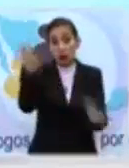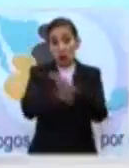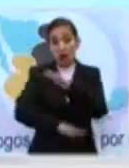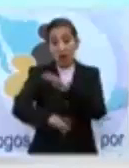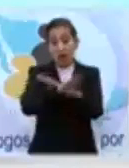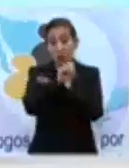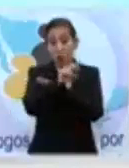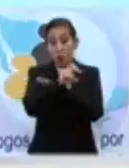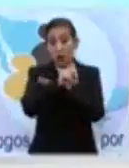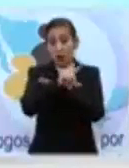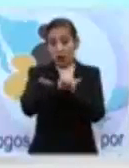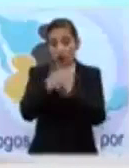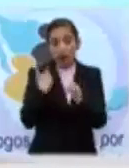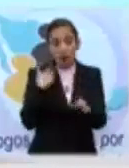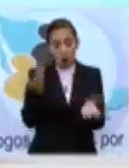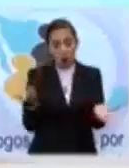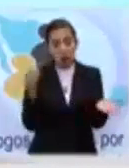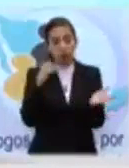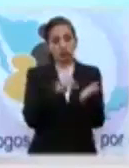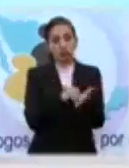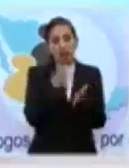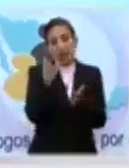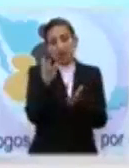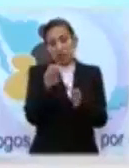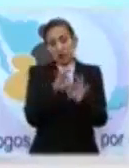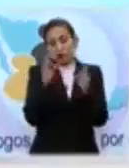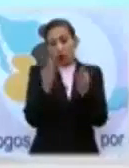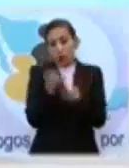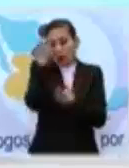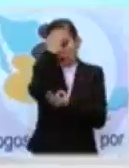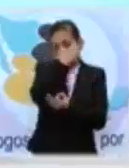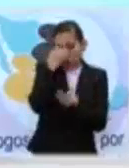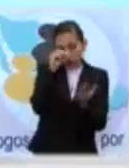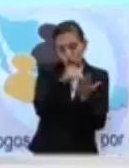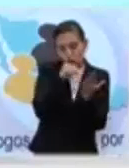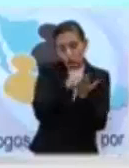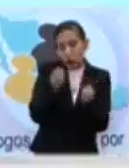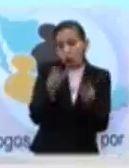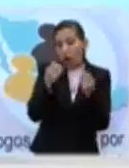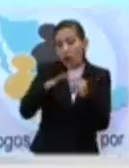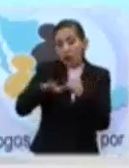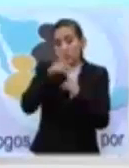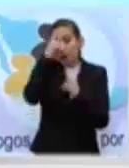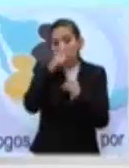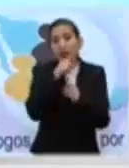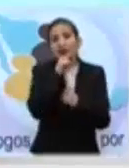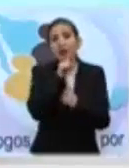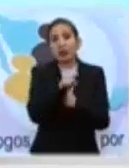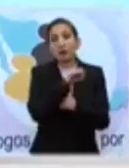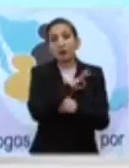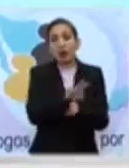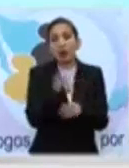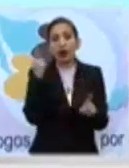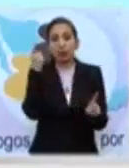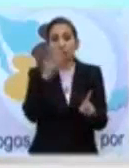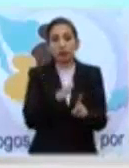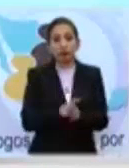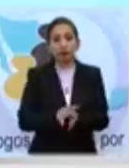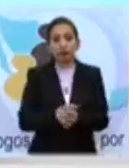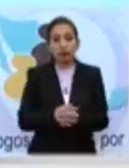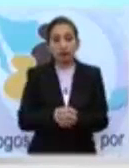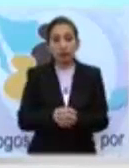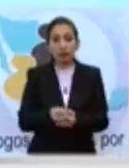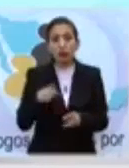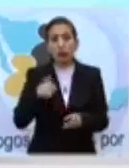al Coneval, el dejar institucionalizados estos mecanismos de evaluación y de medición para que cumplan realmente con su objetivo. Finalmente,